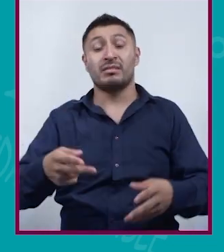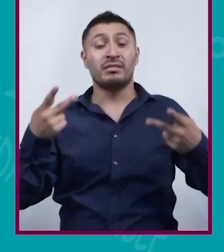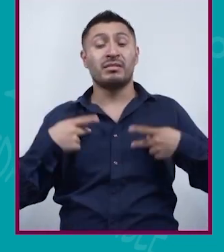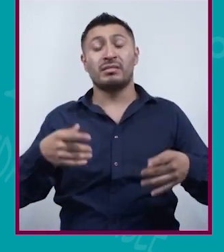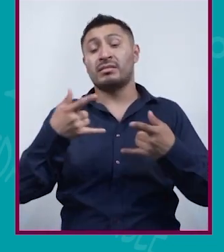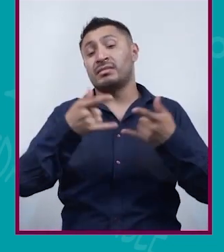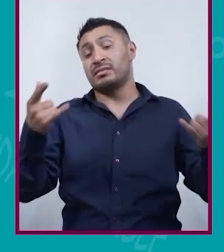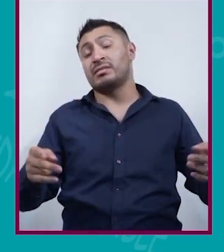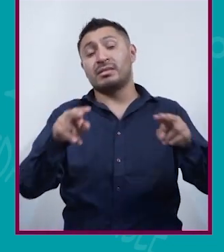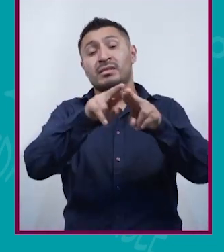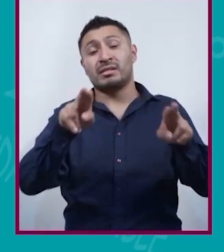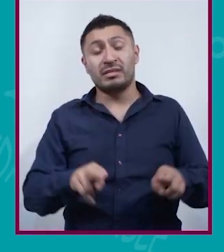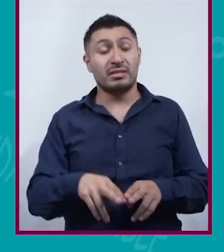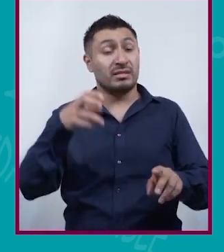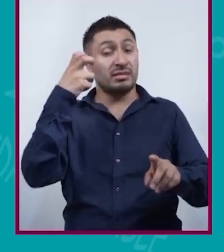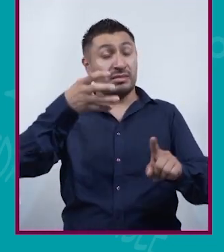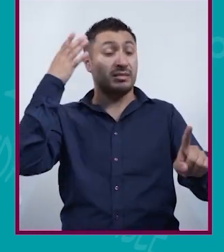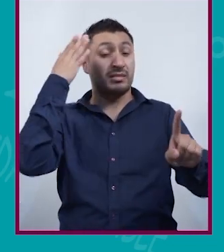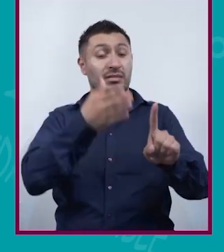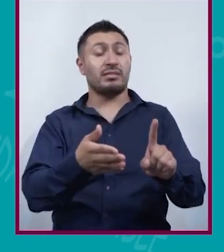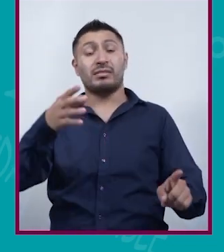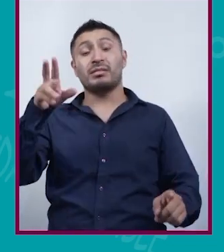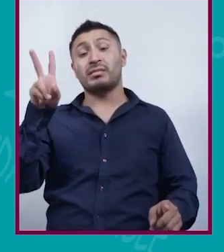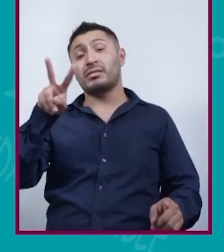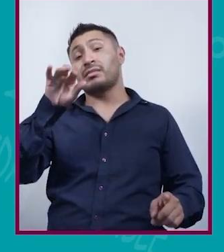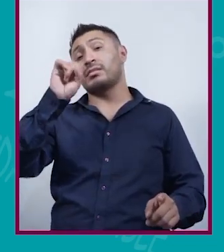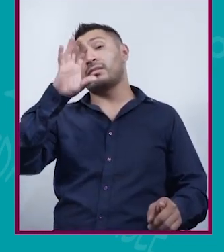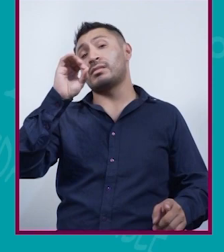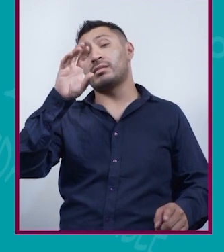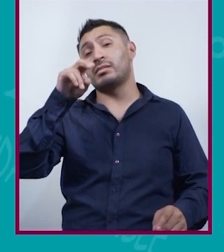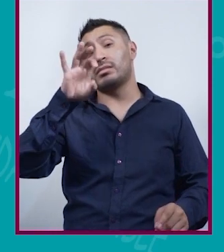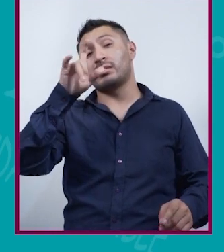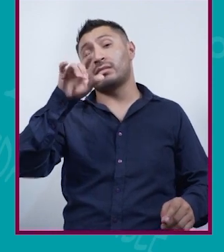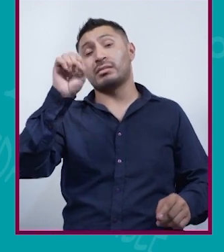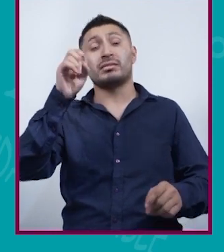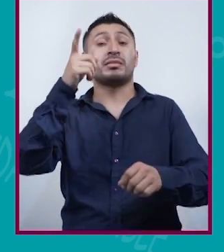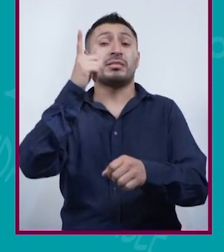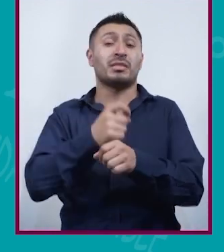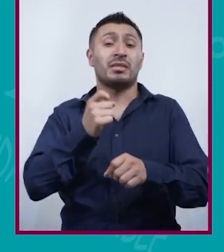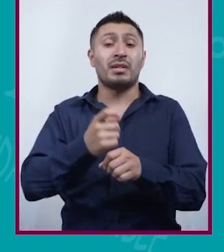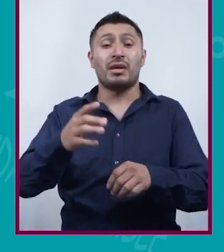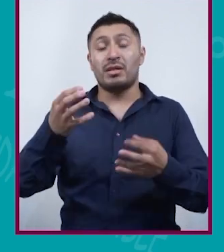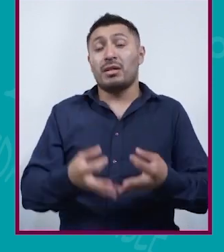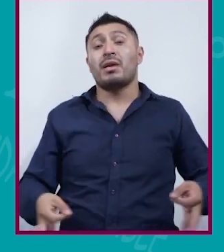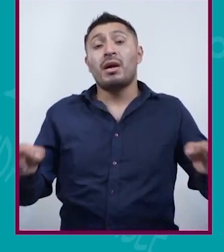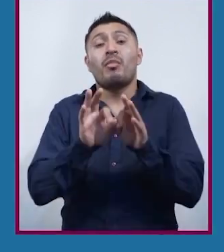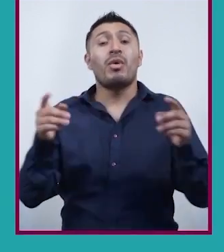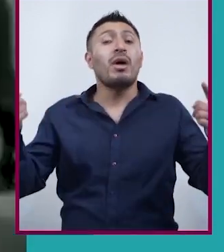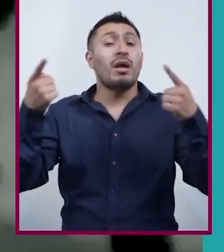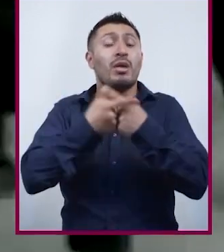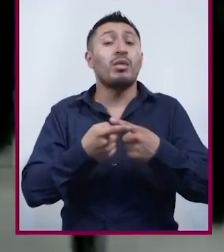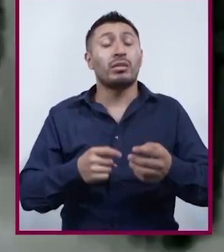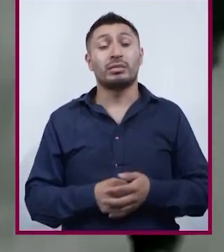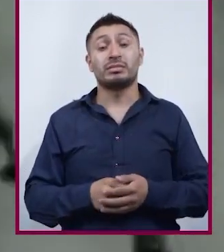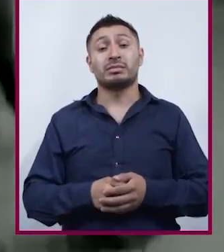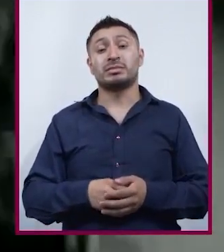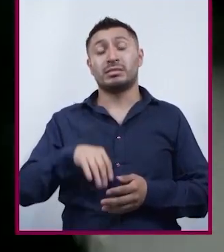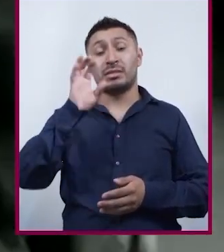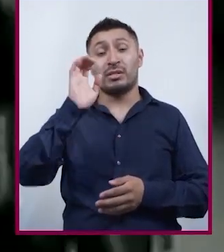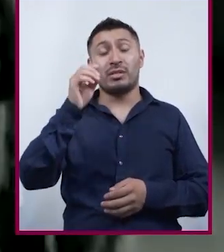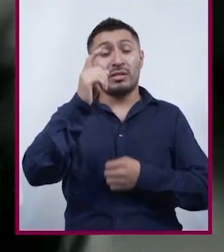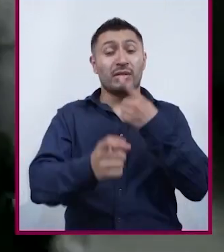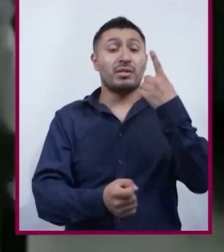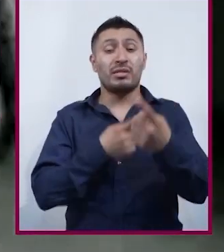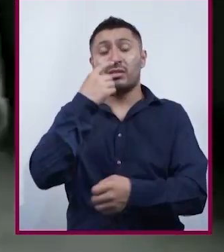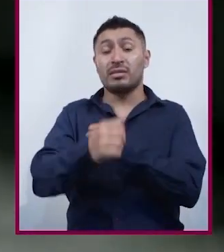para la historia nacional. Y en ese sentido, Vasconcelos fue el primer gran opositor electoral. Durante